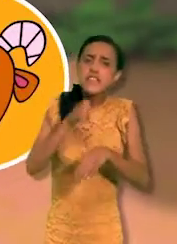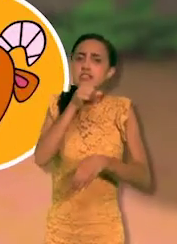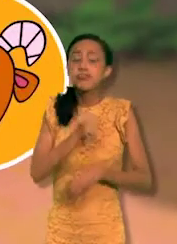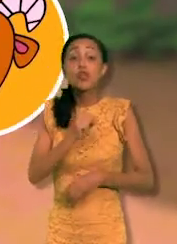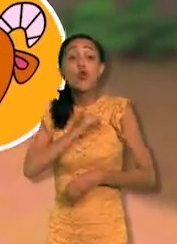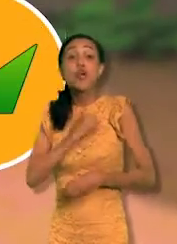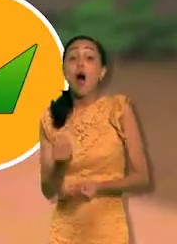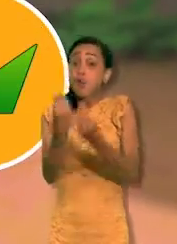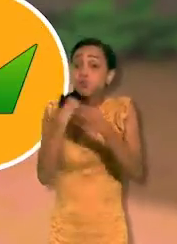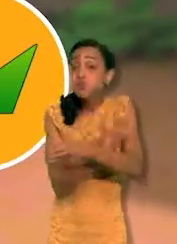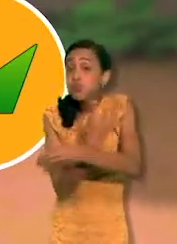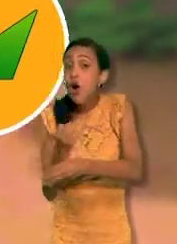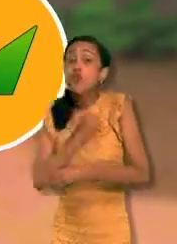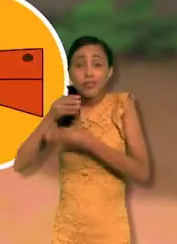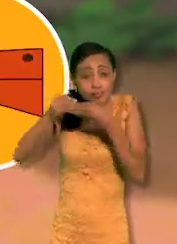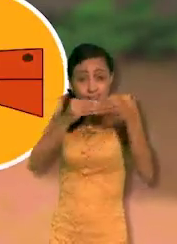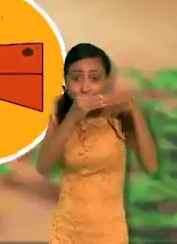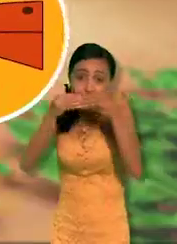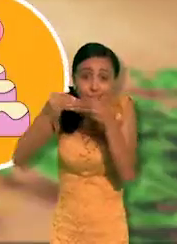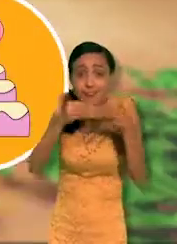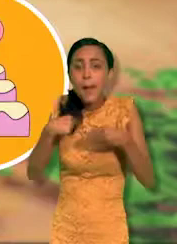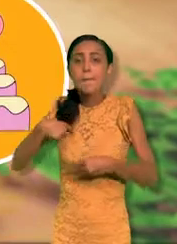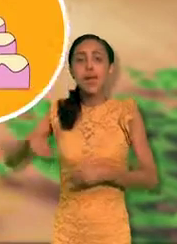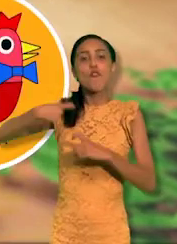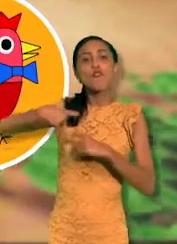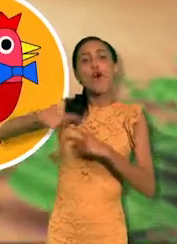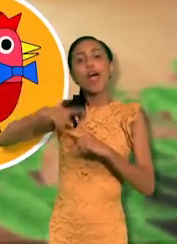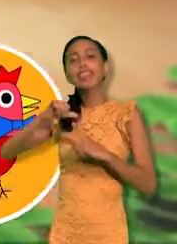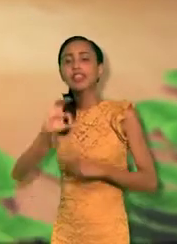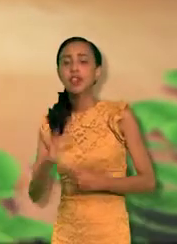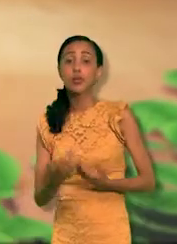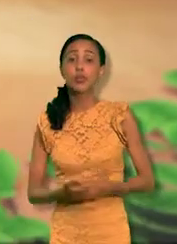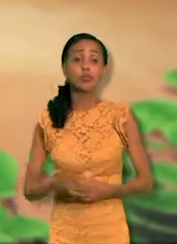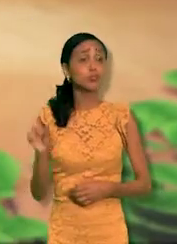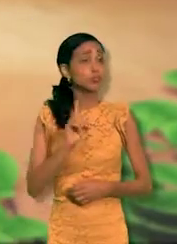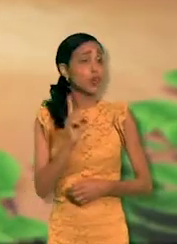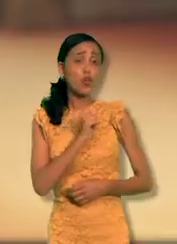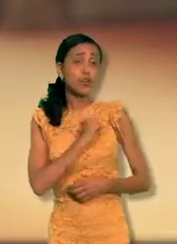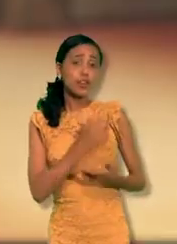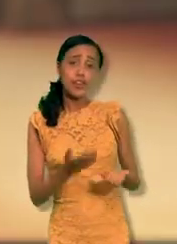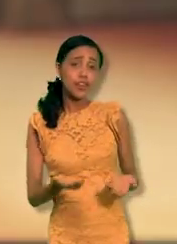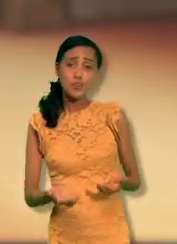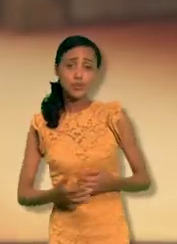chivo! ¡Que no quiere comerse la hierba! ¡Que no quiere limpiarme el pico para ir a la boda de mi tío Perico! ¡No quiero!